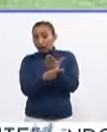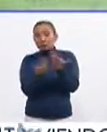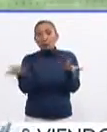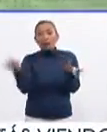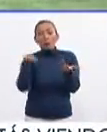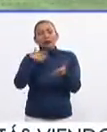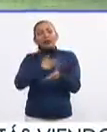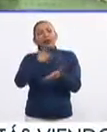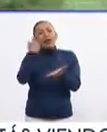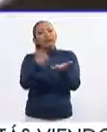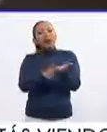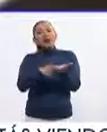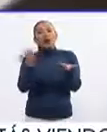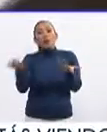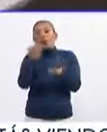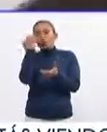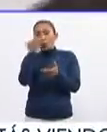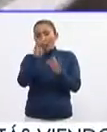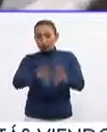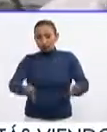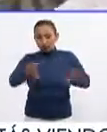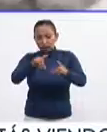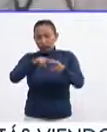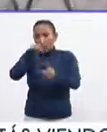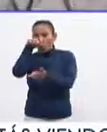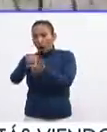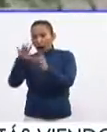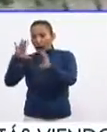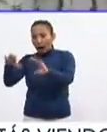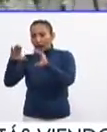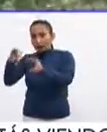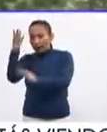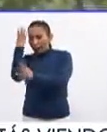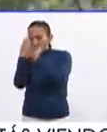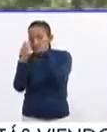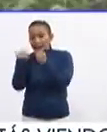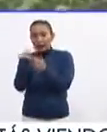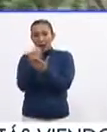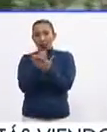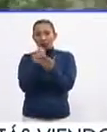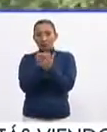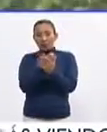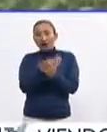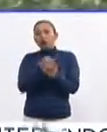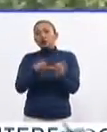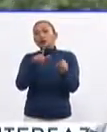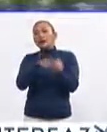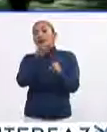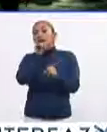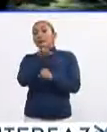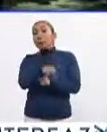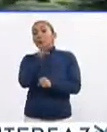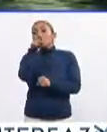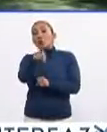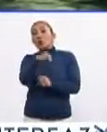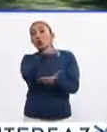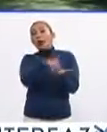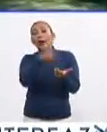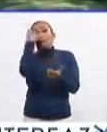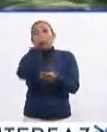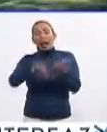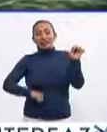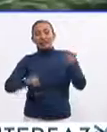estará compuesto por una ciberescuela, un espacio de formación del saber y economía social, además de una zona